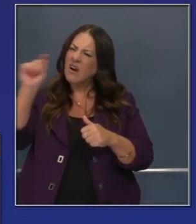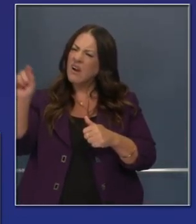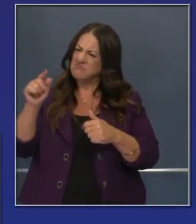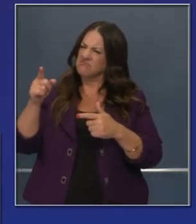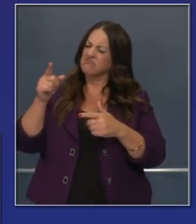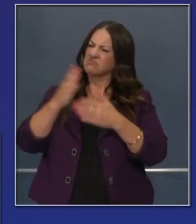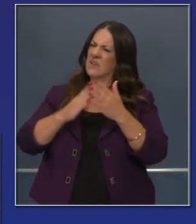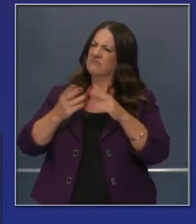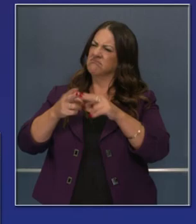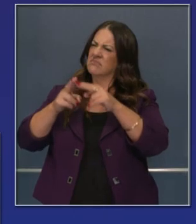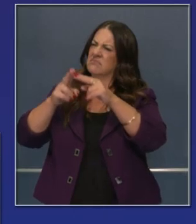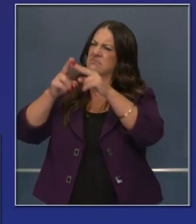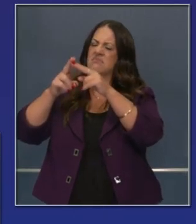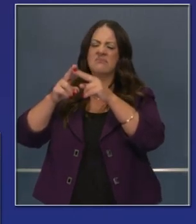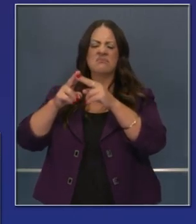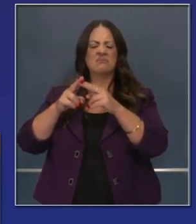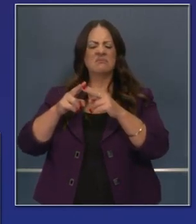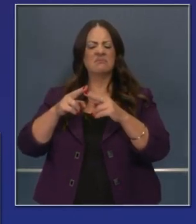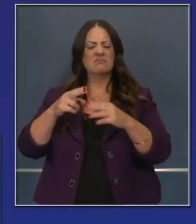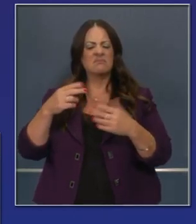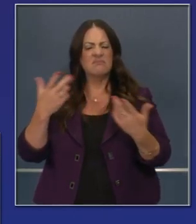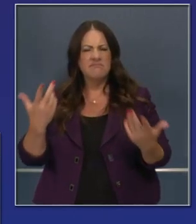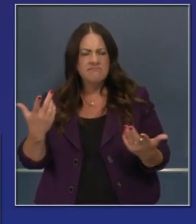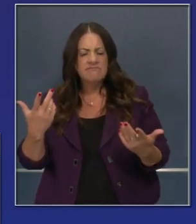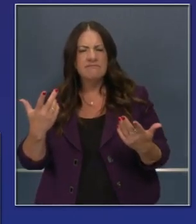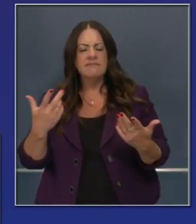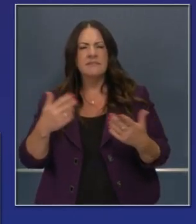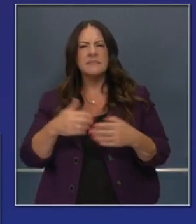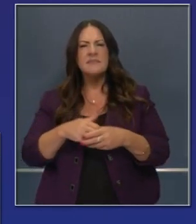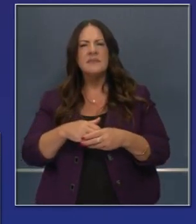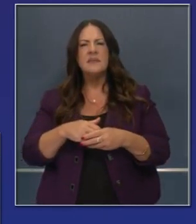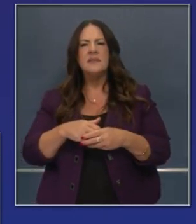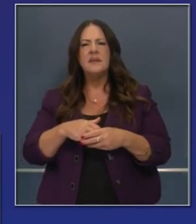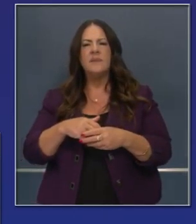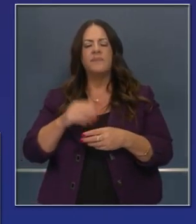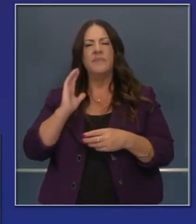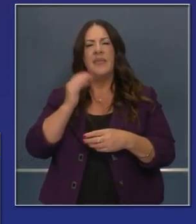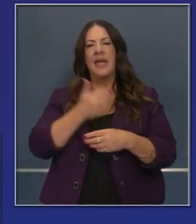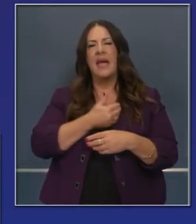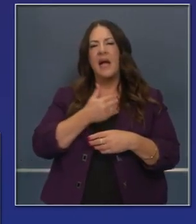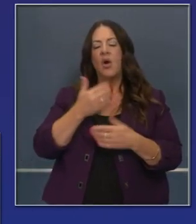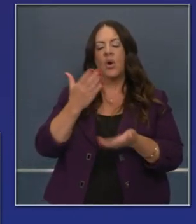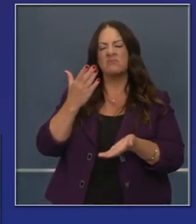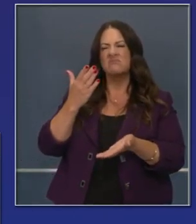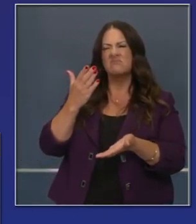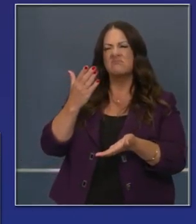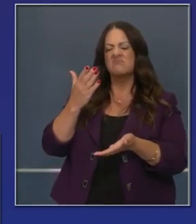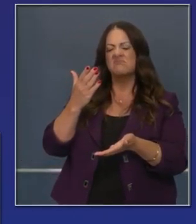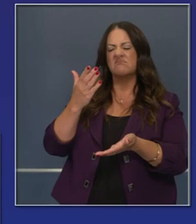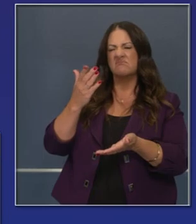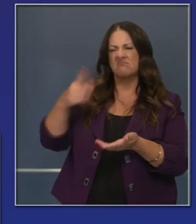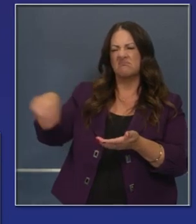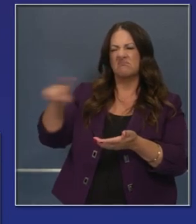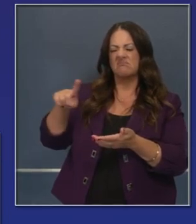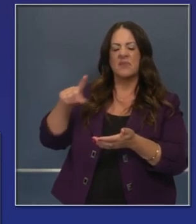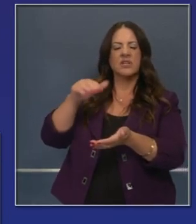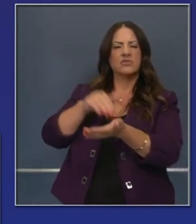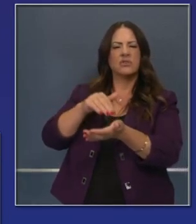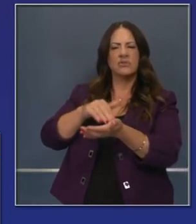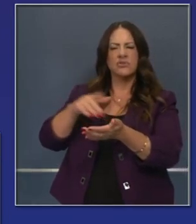lugares se ve una tendencia hacia el aumento. Los representantes de salubridad